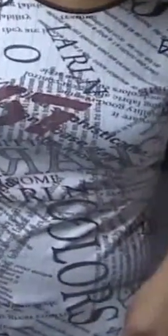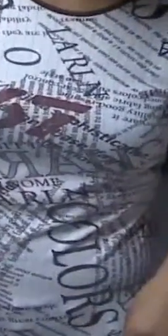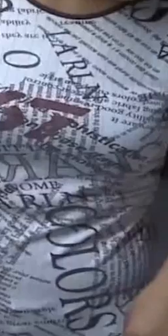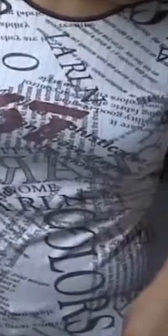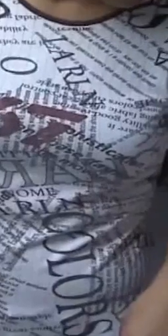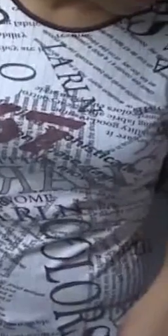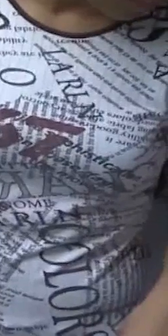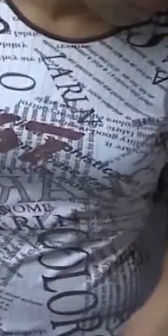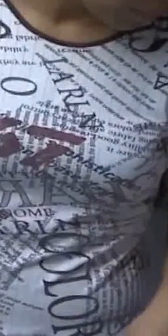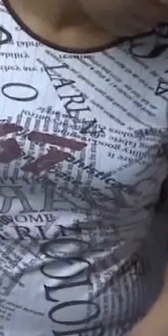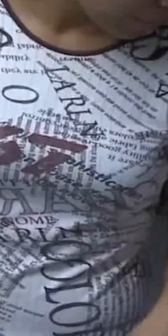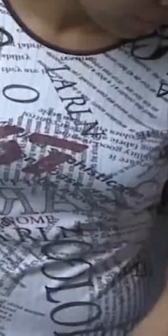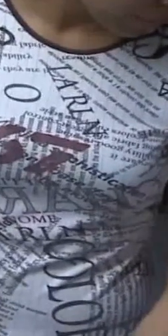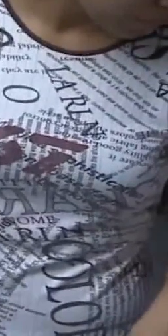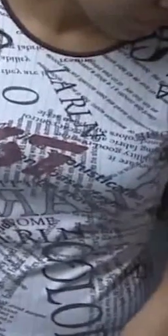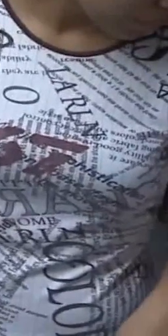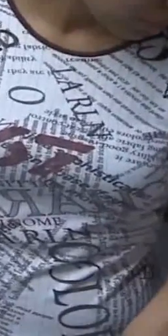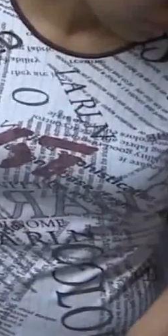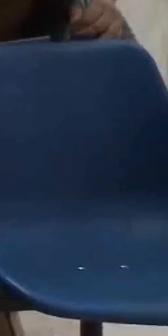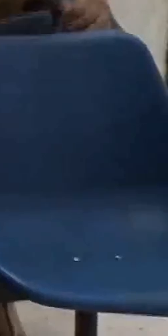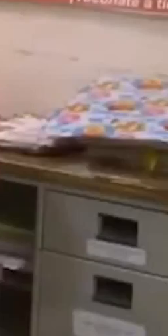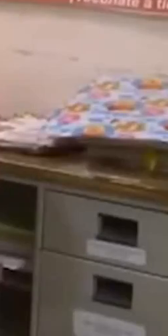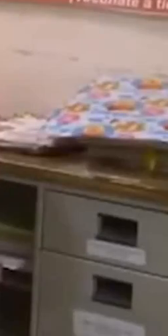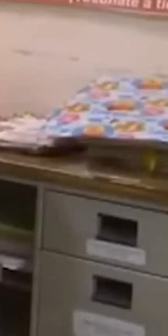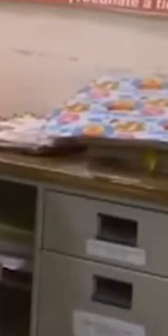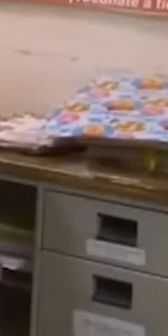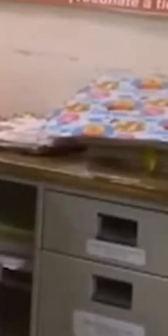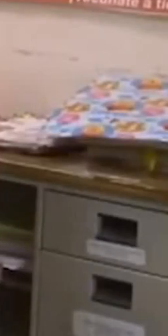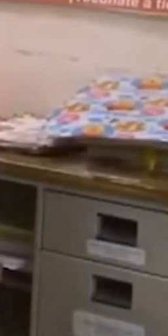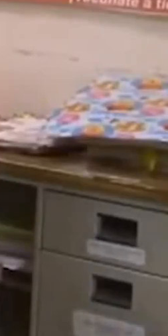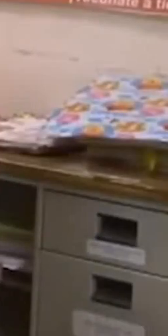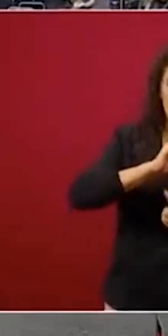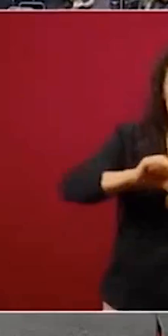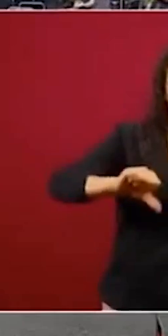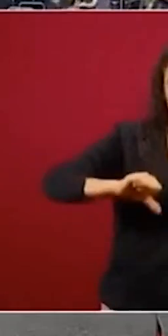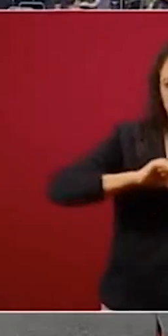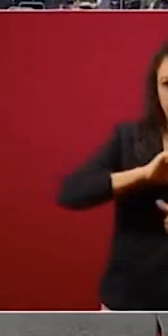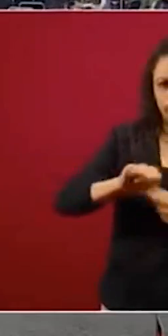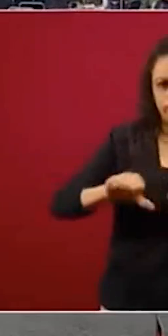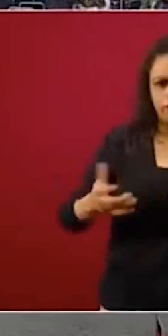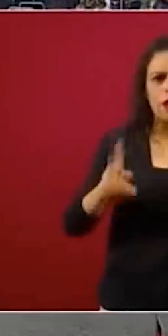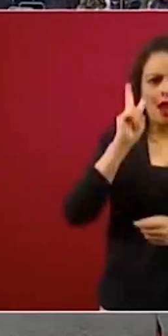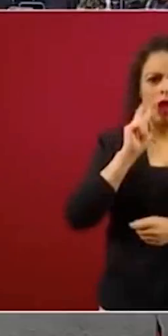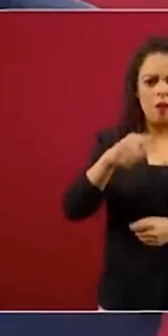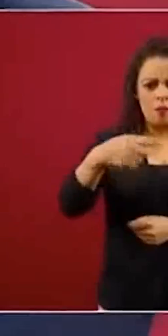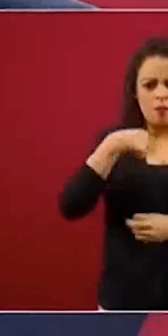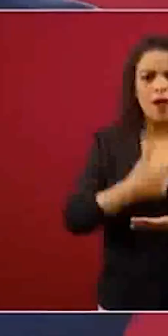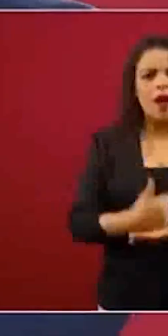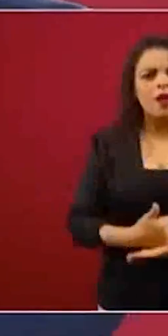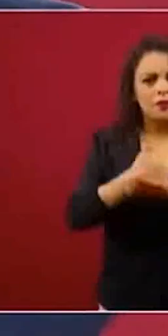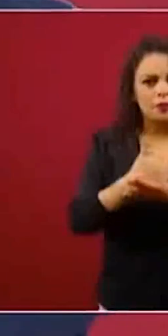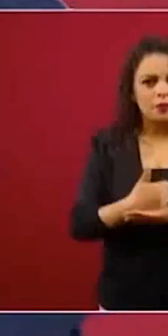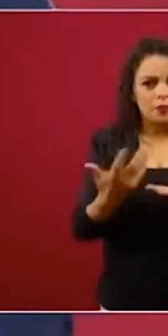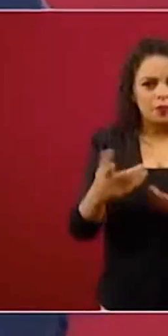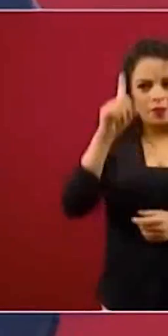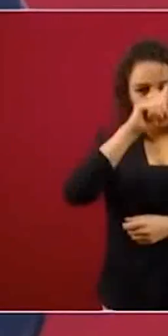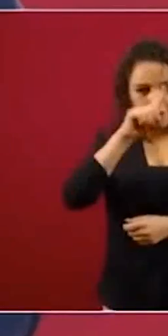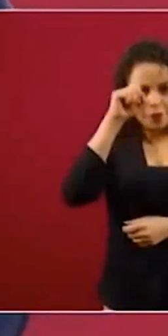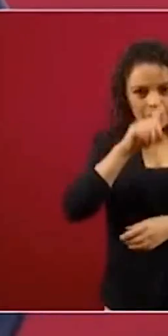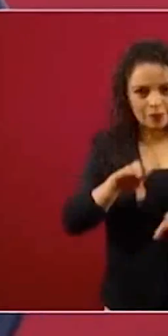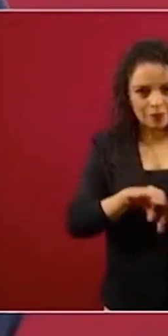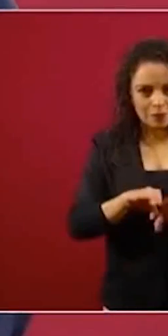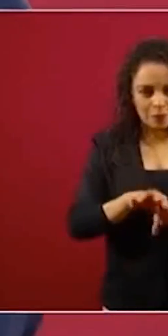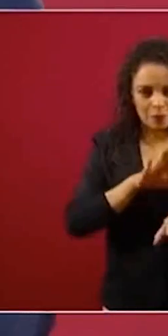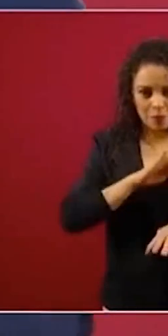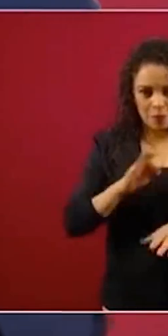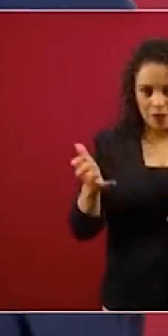han fallecido por la enfermedad la cuarta cifra más alta del mundo no me pongo el cubrebocas por